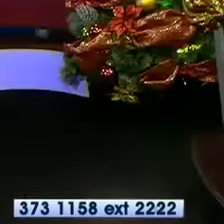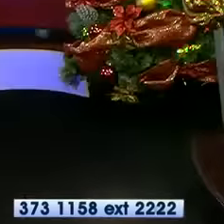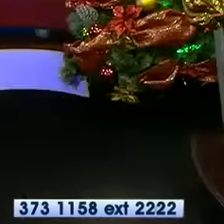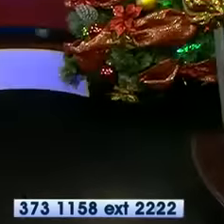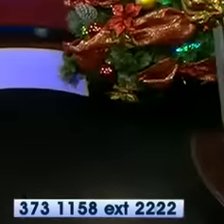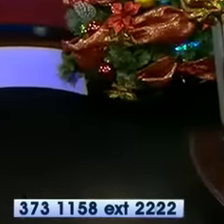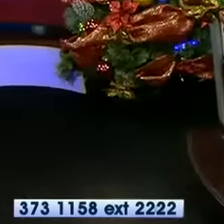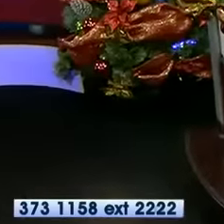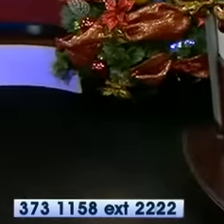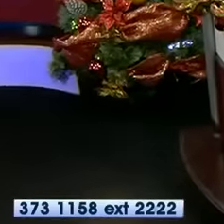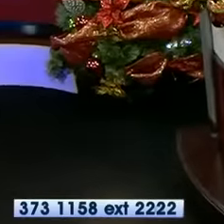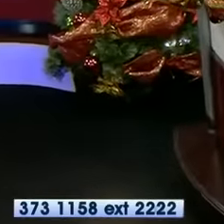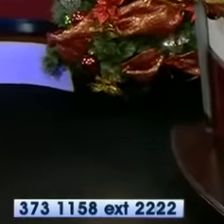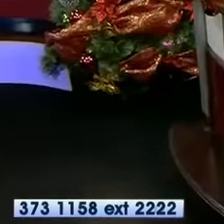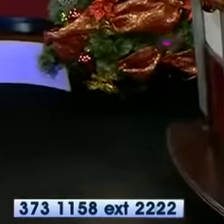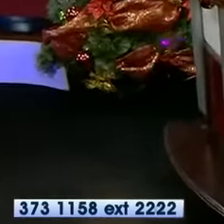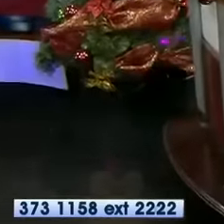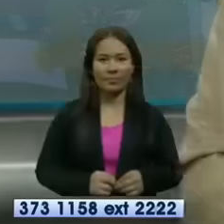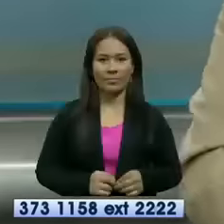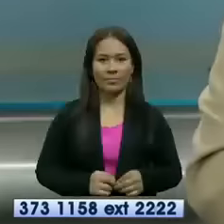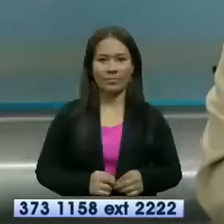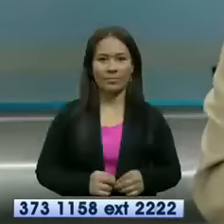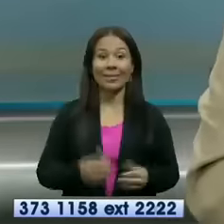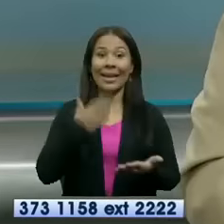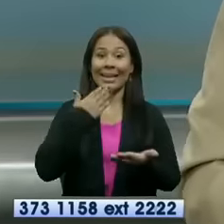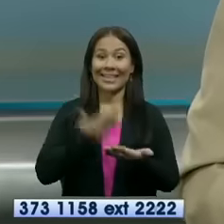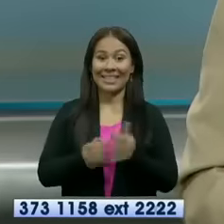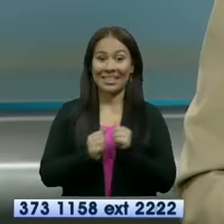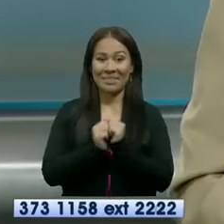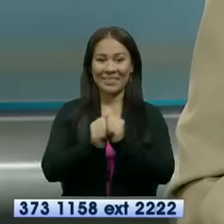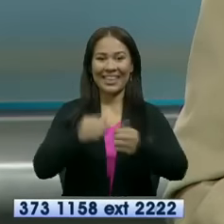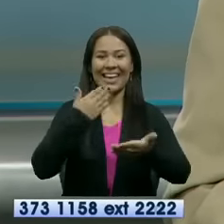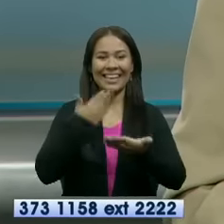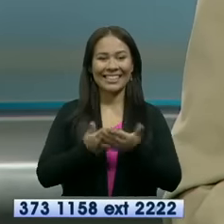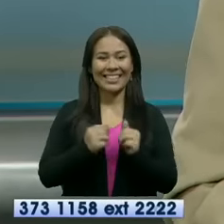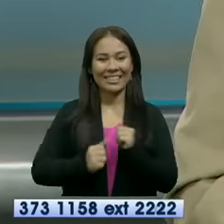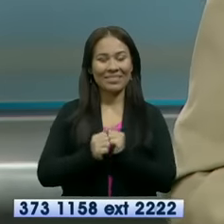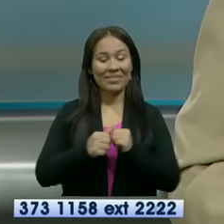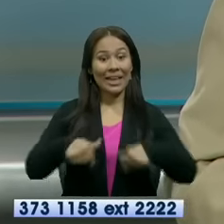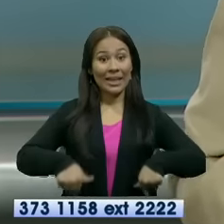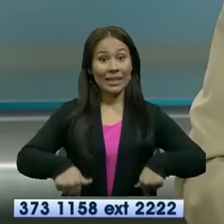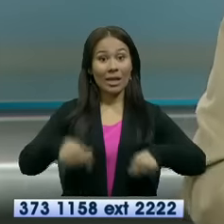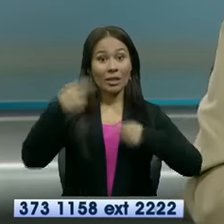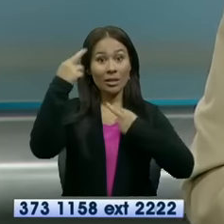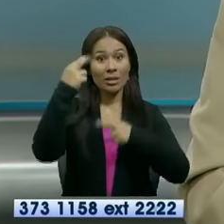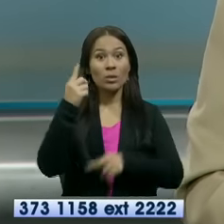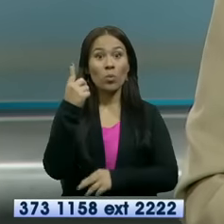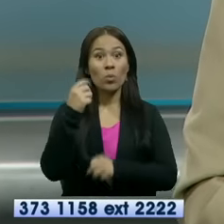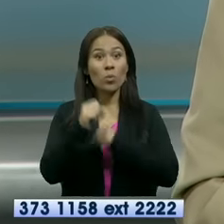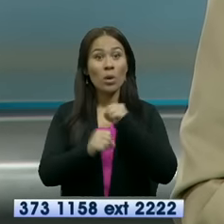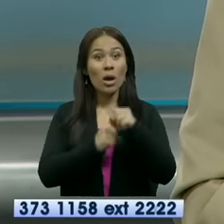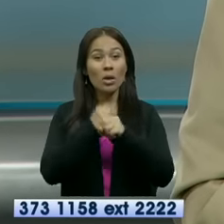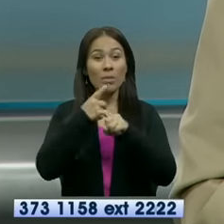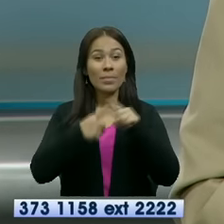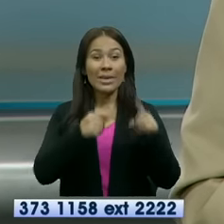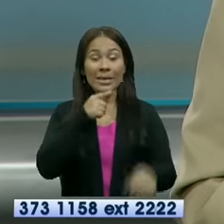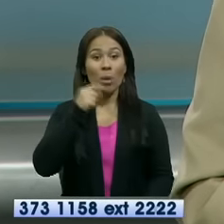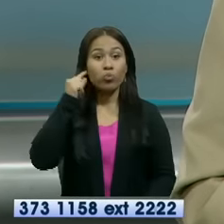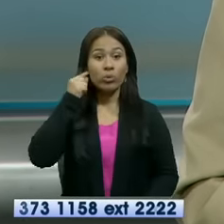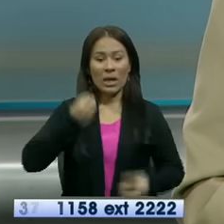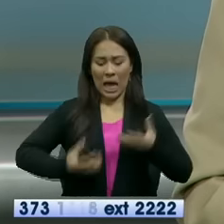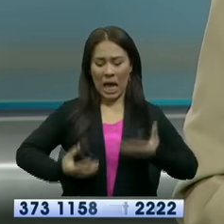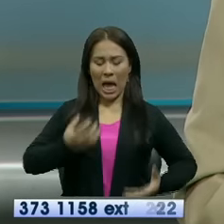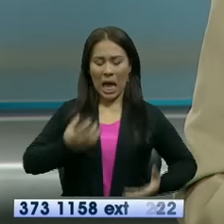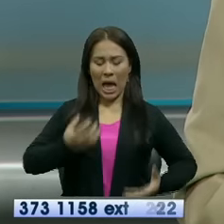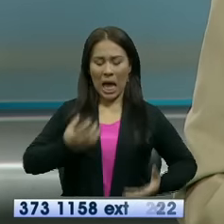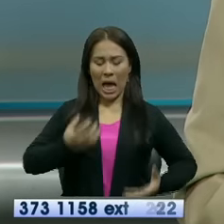La noticia siempre en la... Gracias por acompañarnos, ya estamos de regreso para darles más información. Después de año y medio que una mujer fuera quemada con ácido